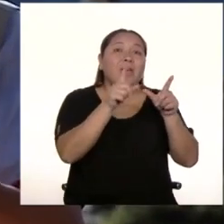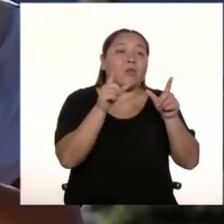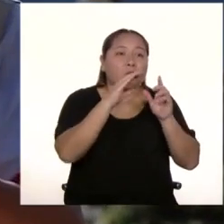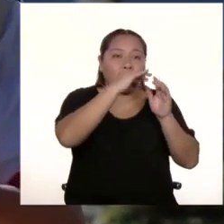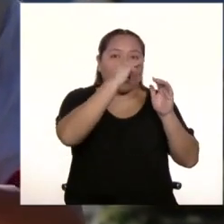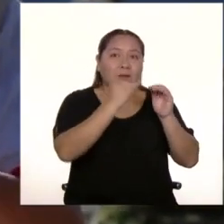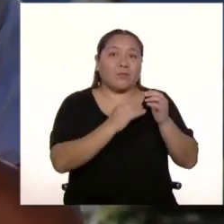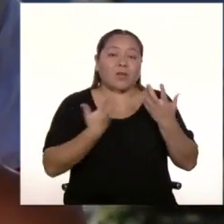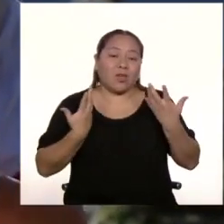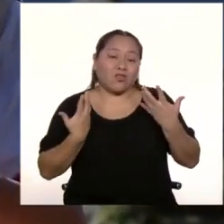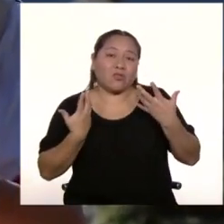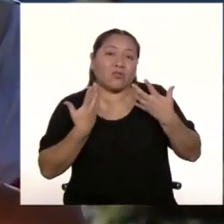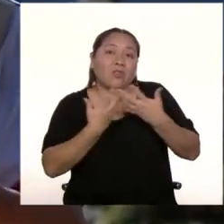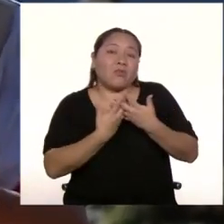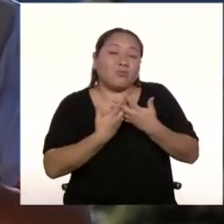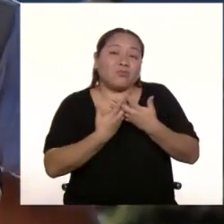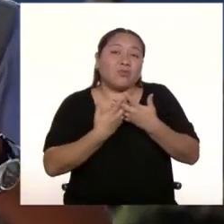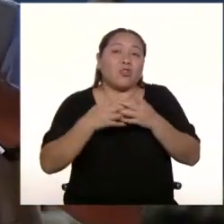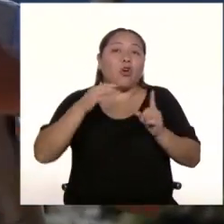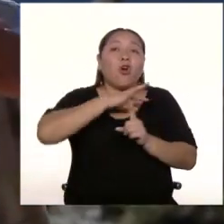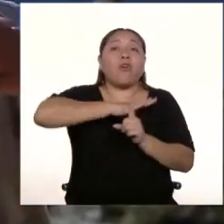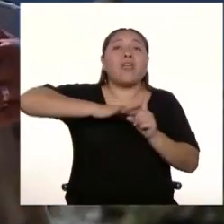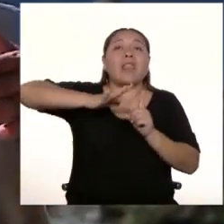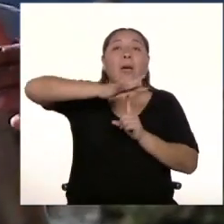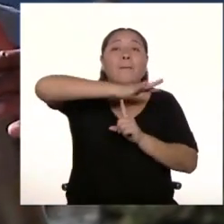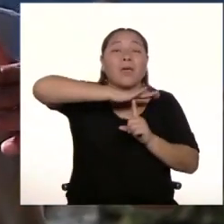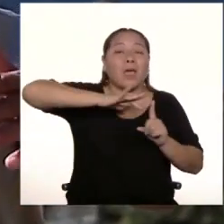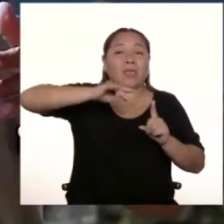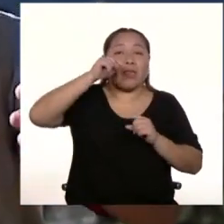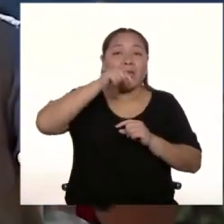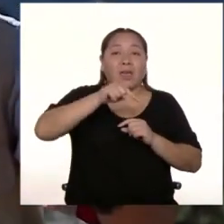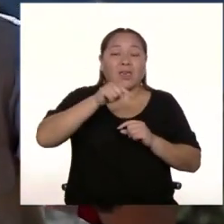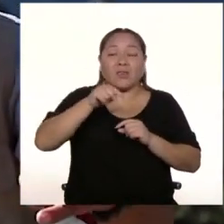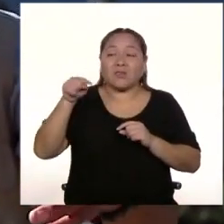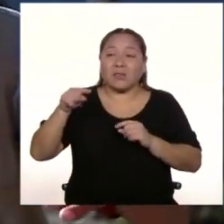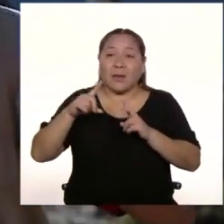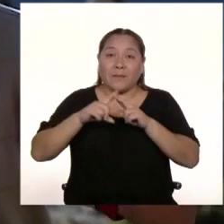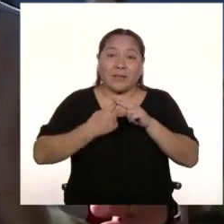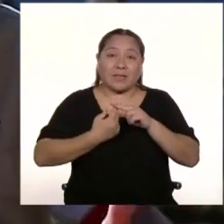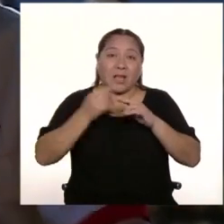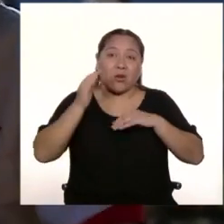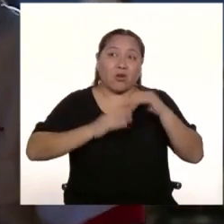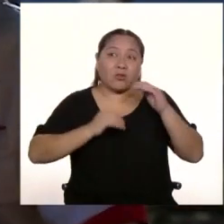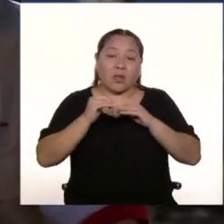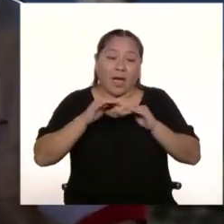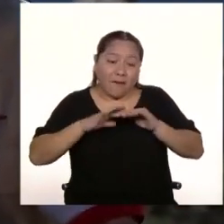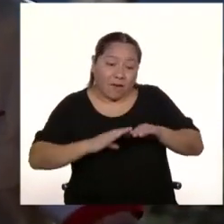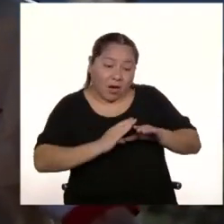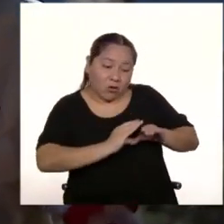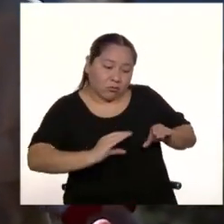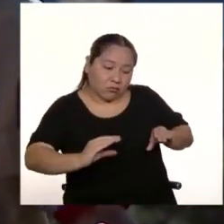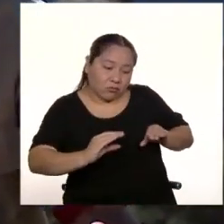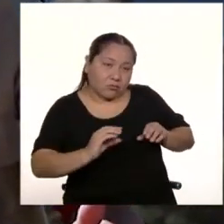ellos conviven con ese medio ambiente. Entonces ellos van a comenzar a construir de abajo hacia arriba. ¿Por qué decimos esto?